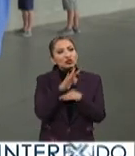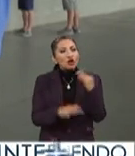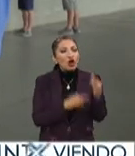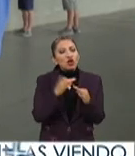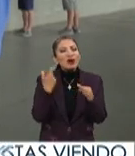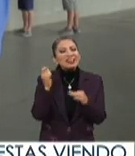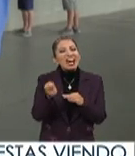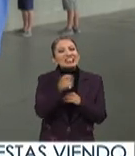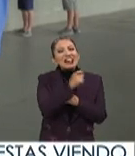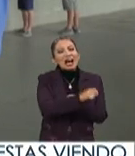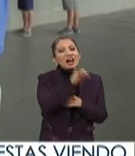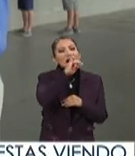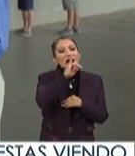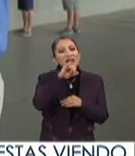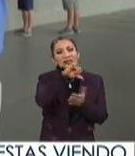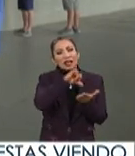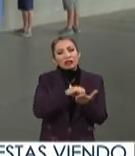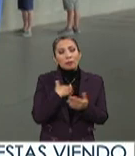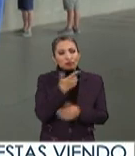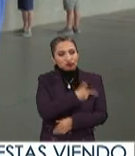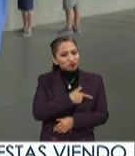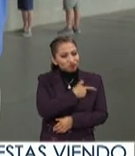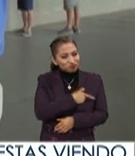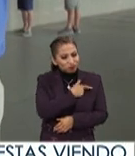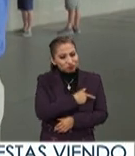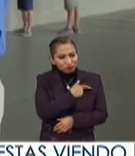los detalles sobre el Johnson Space Center. Es un placer